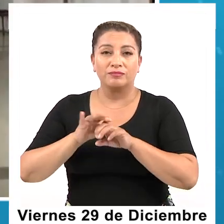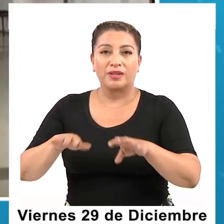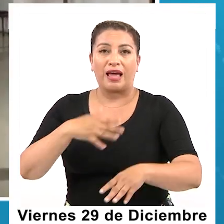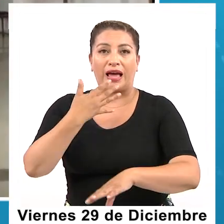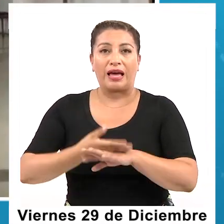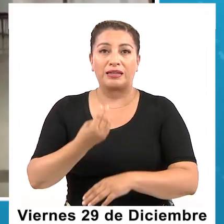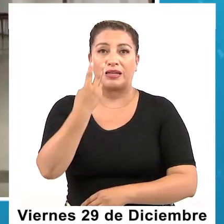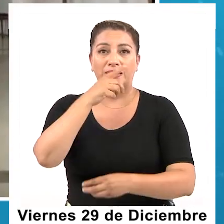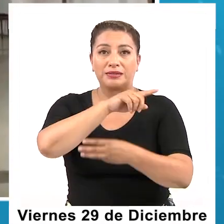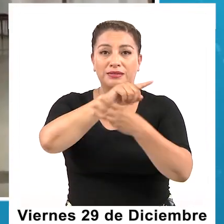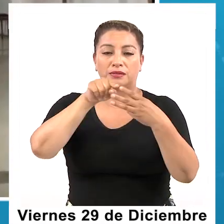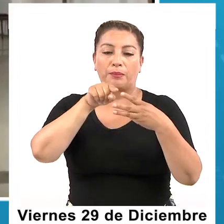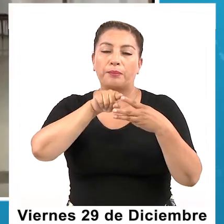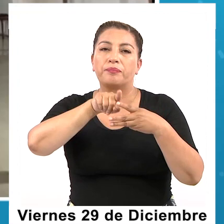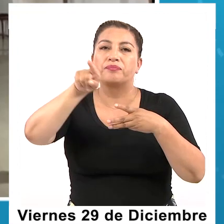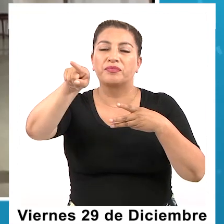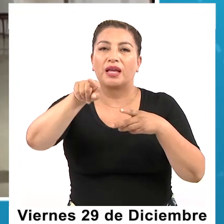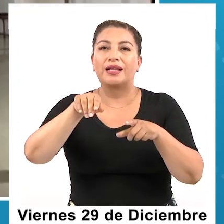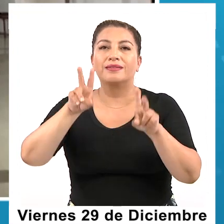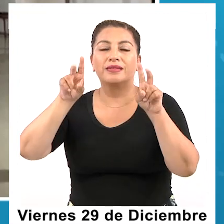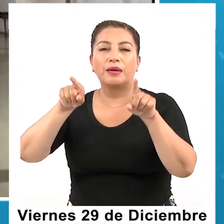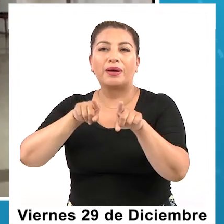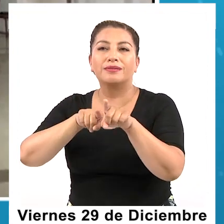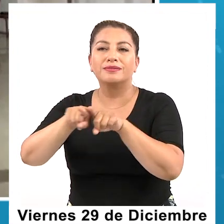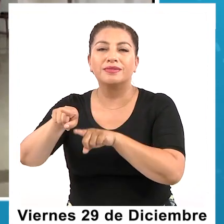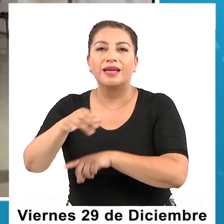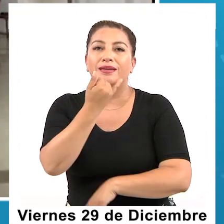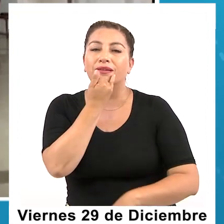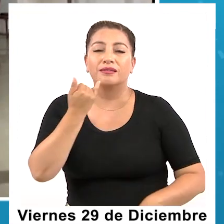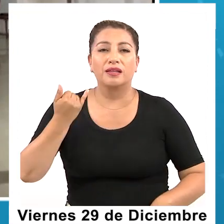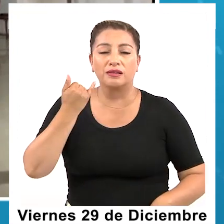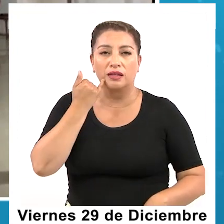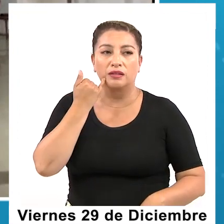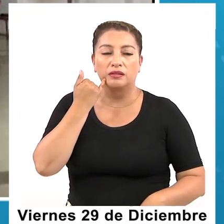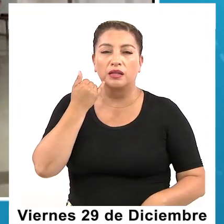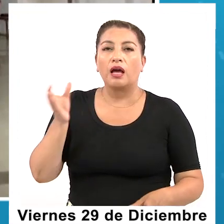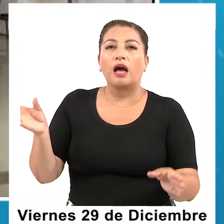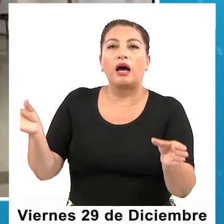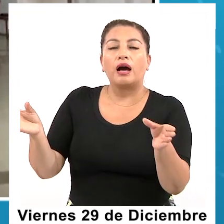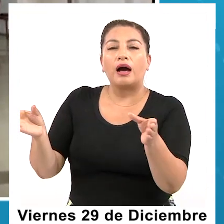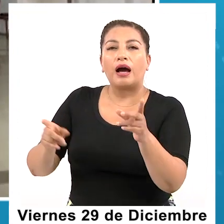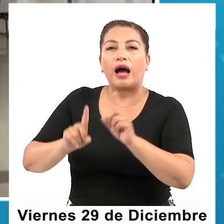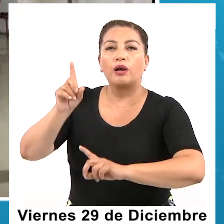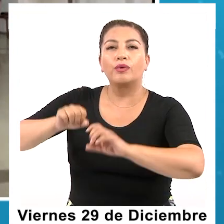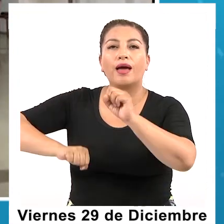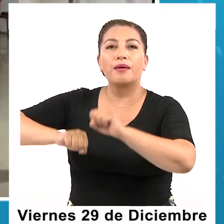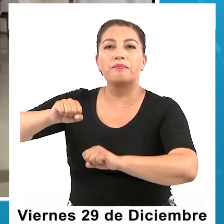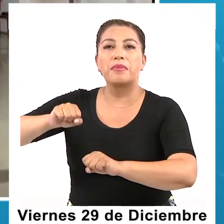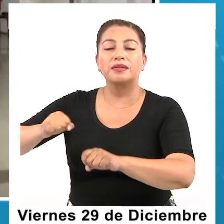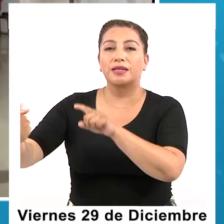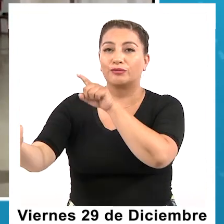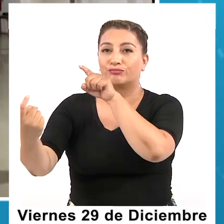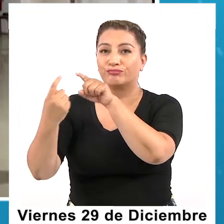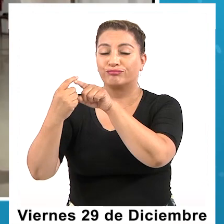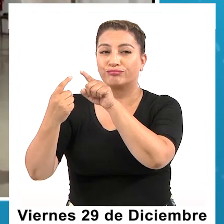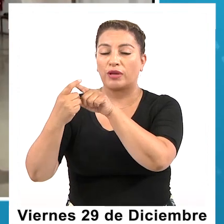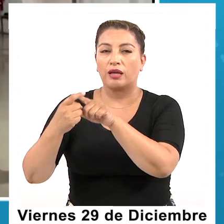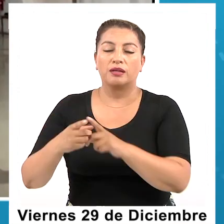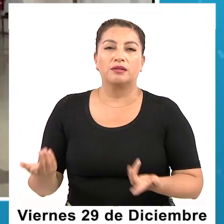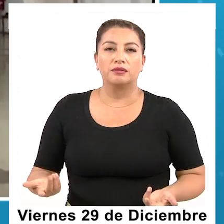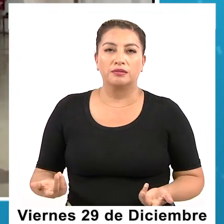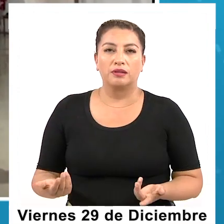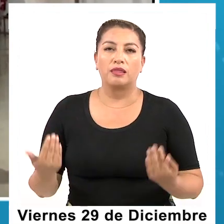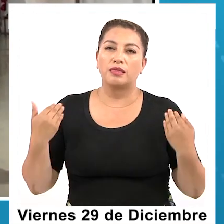aristas principales. Uno que tiene que ver con los tratos directos de la Intendencia a la Asociación Cristiana, perdón, a las empresas involucradas, que está Sí. DIT Sonido,